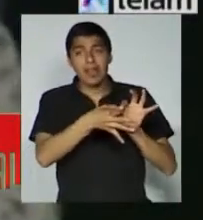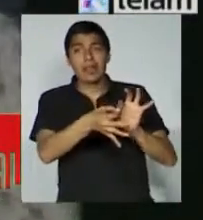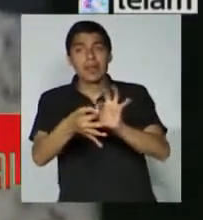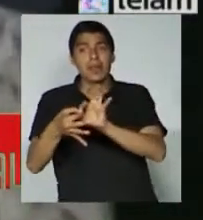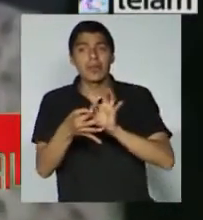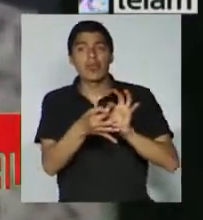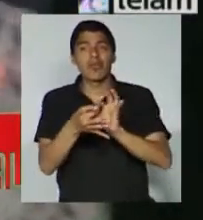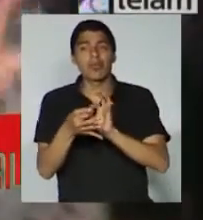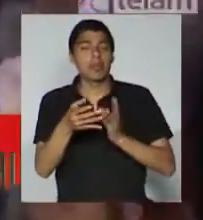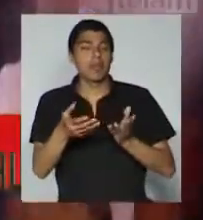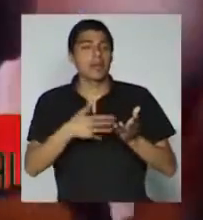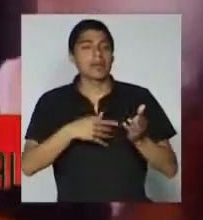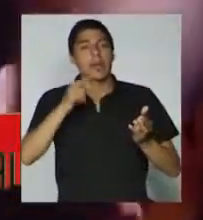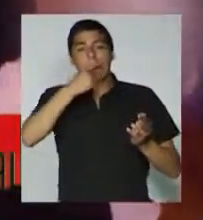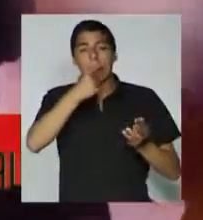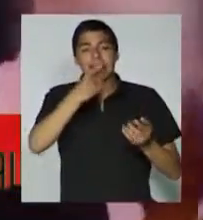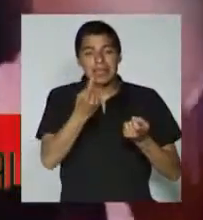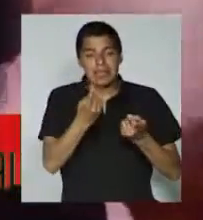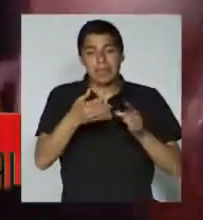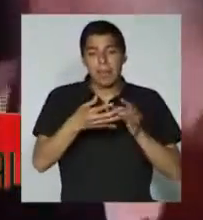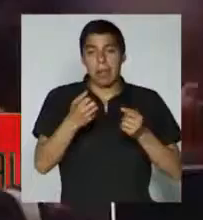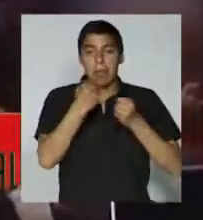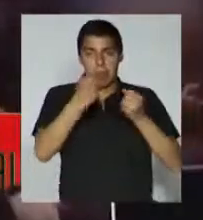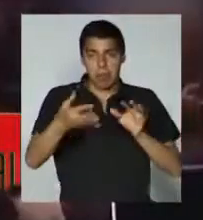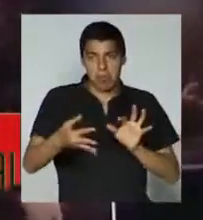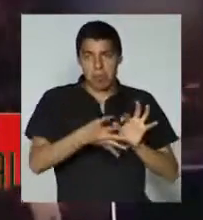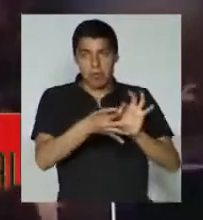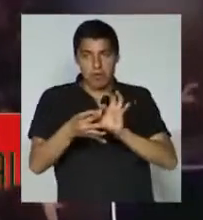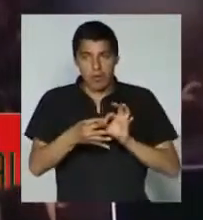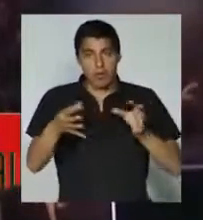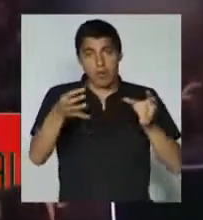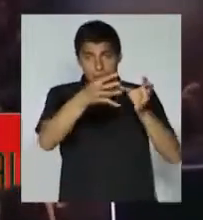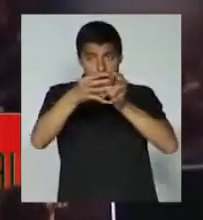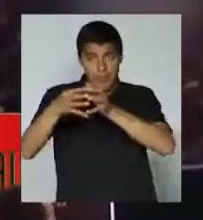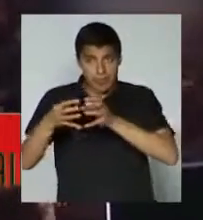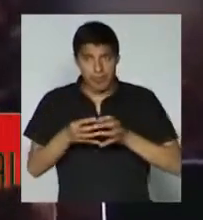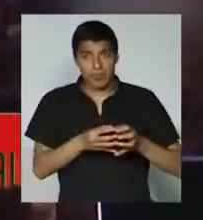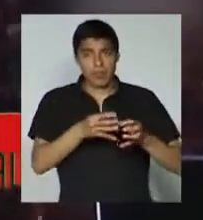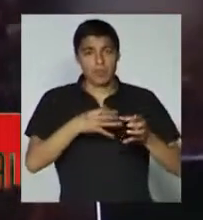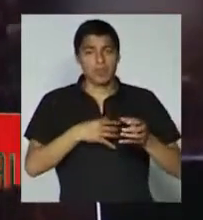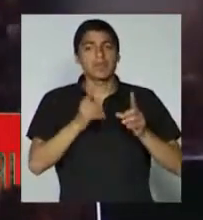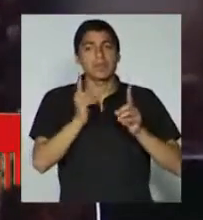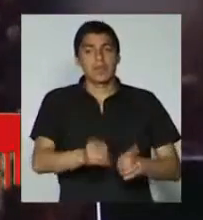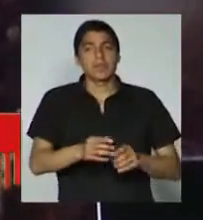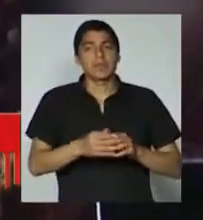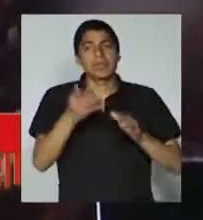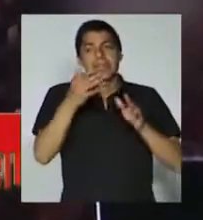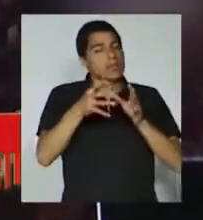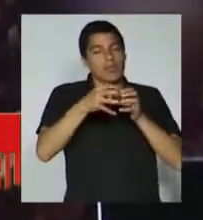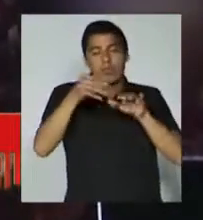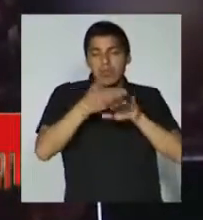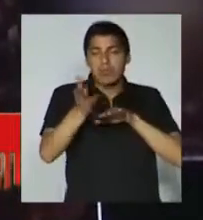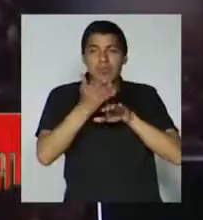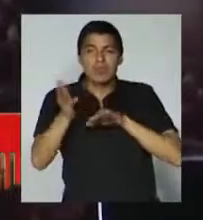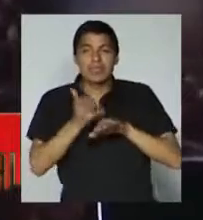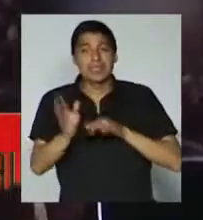entre, o sea, que va a necesitar el macrismo para tener fuerza en las cámaras legislativas. Y sin las cámaras se pone muy